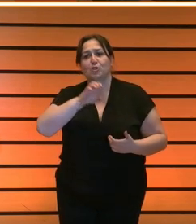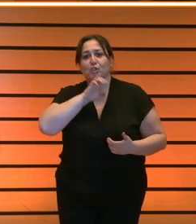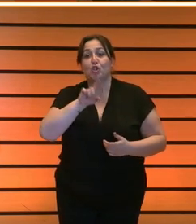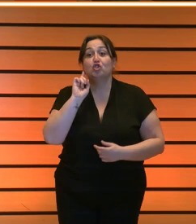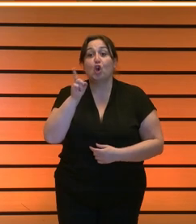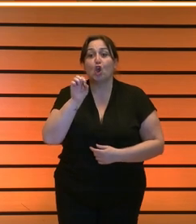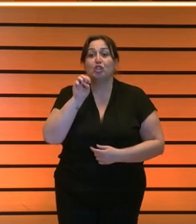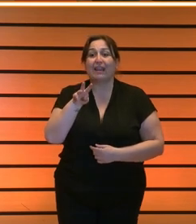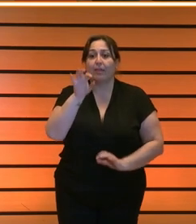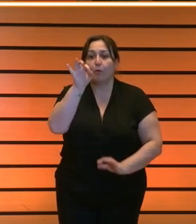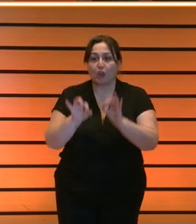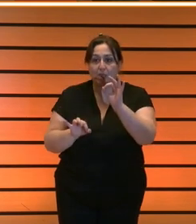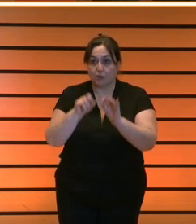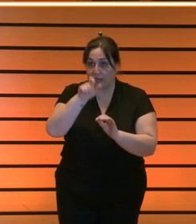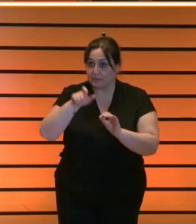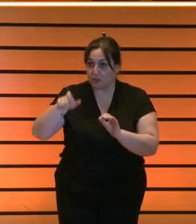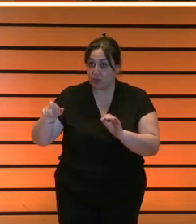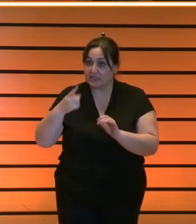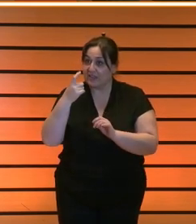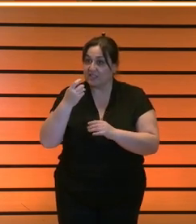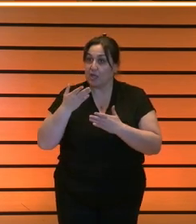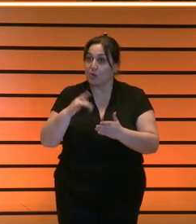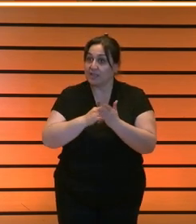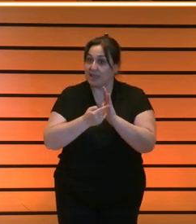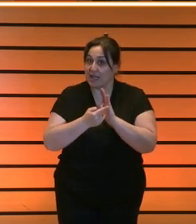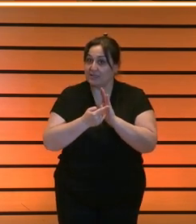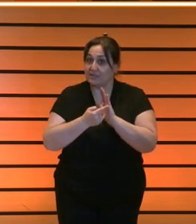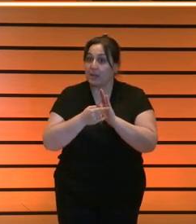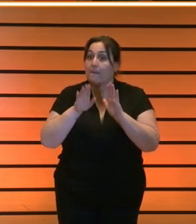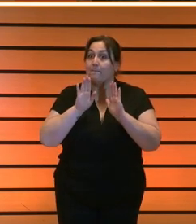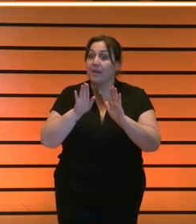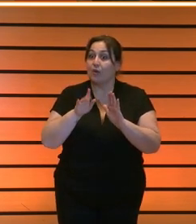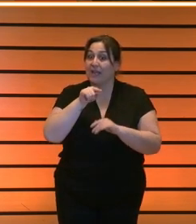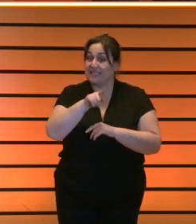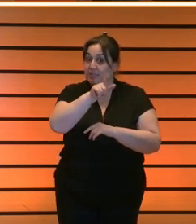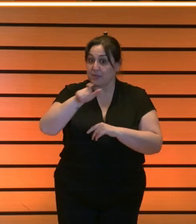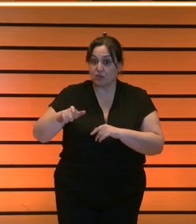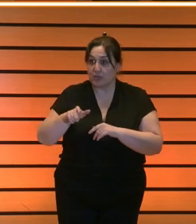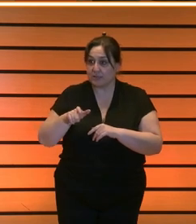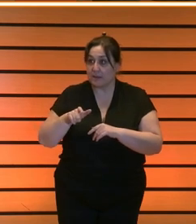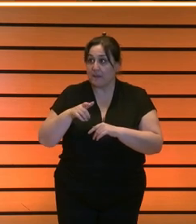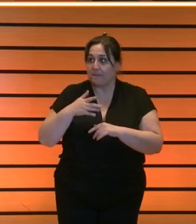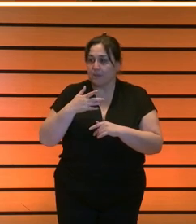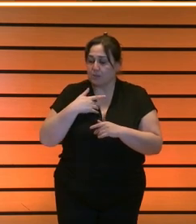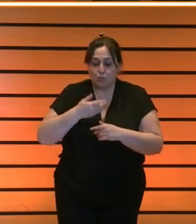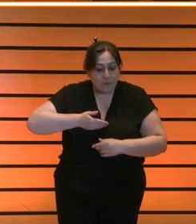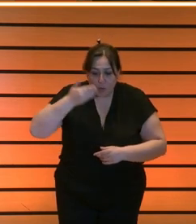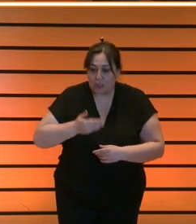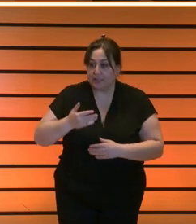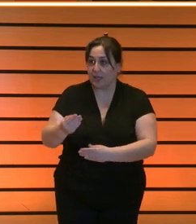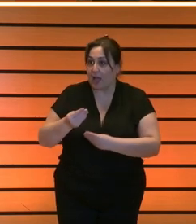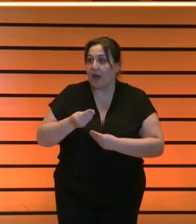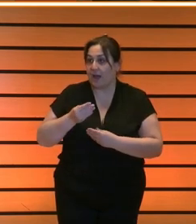de las personas necesitan ayudas técnicas pero son críticas para las que lo necesitan y